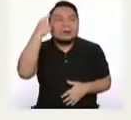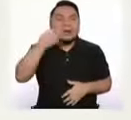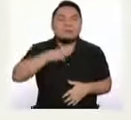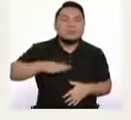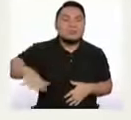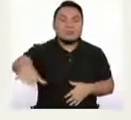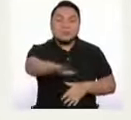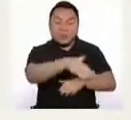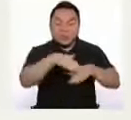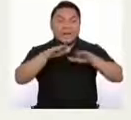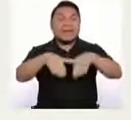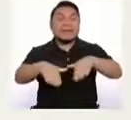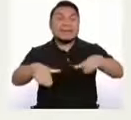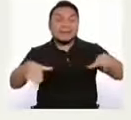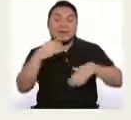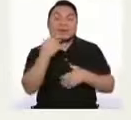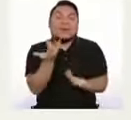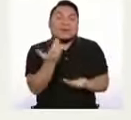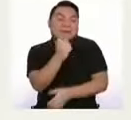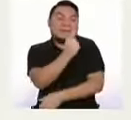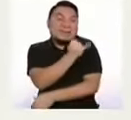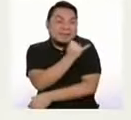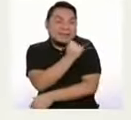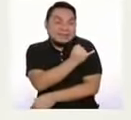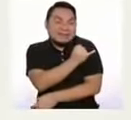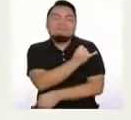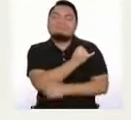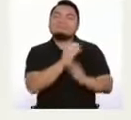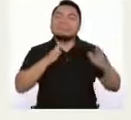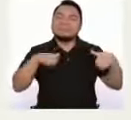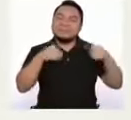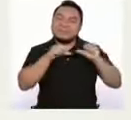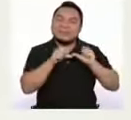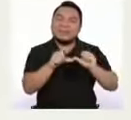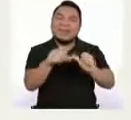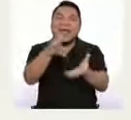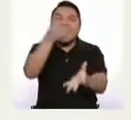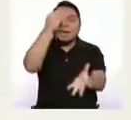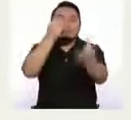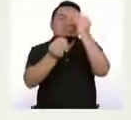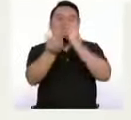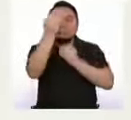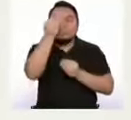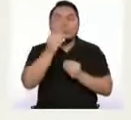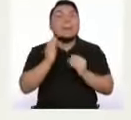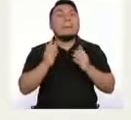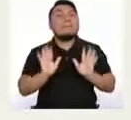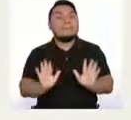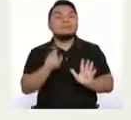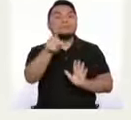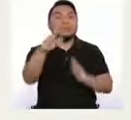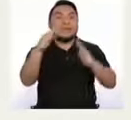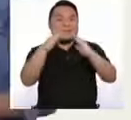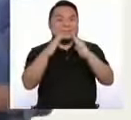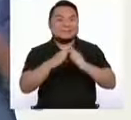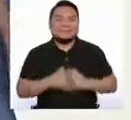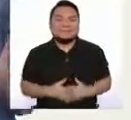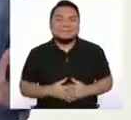todas las niñas y niños del nivel de educación inicial puedan continuar con su aprendizaje, pero desde el hogar.